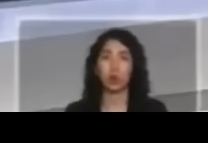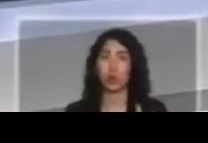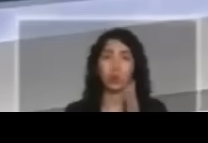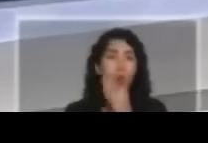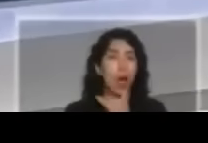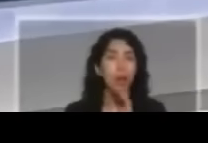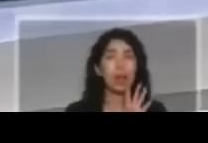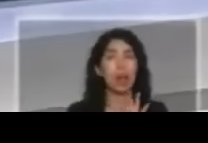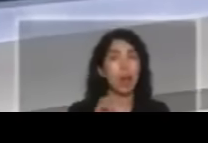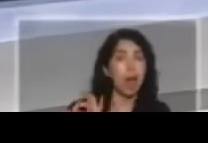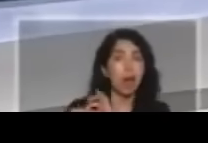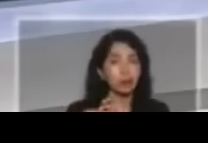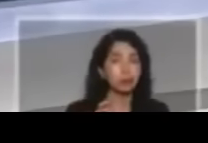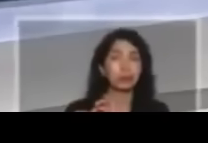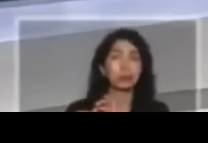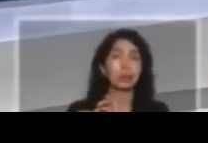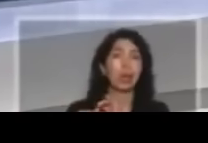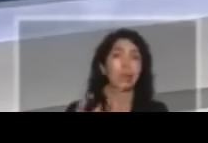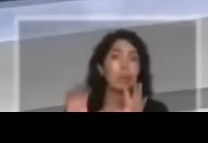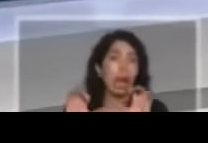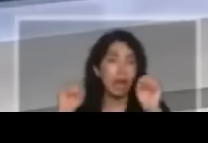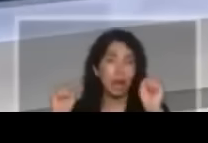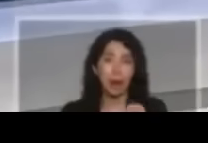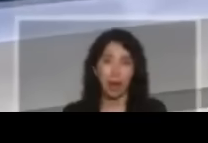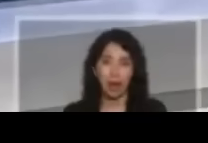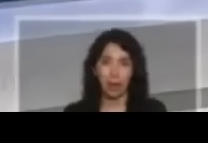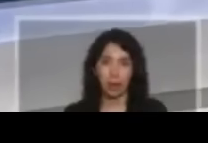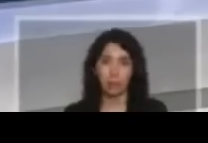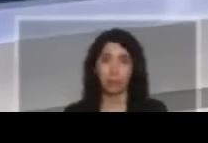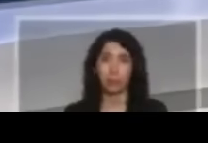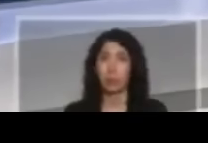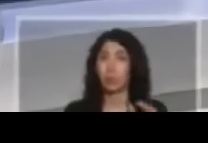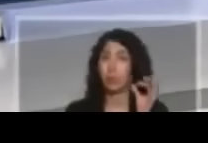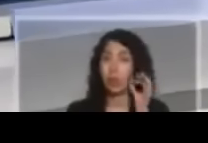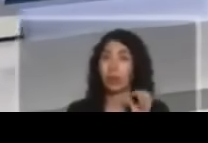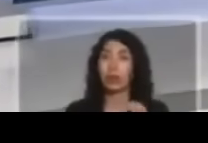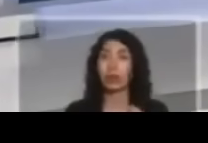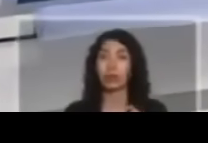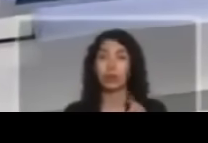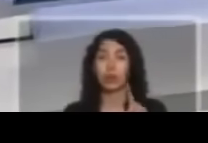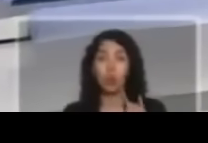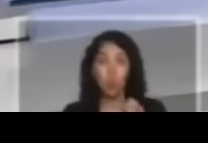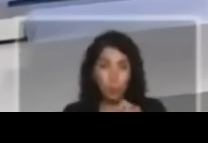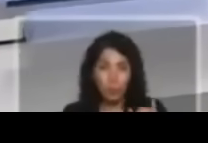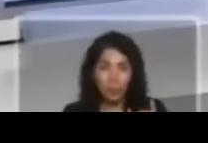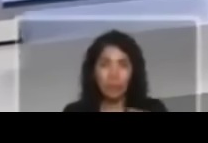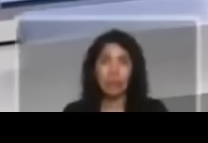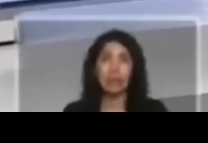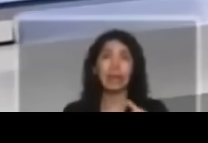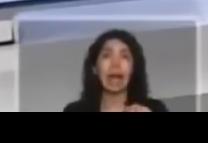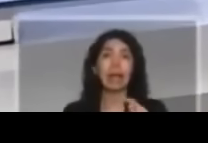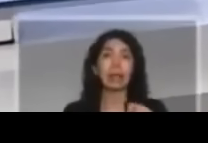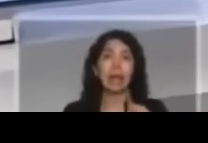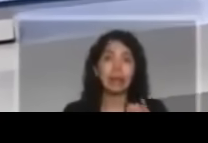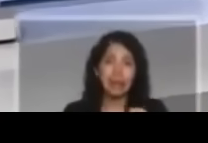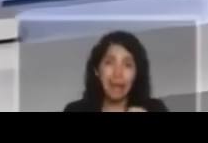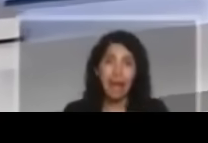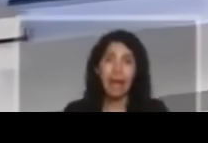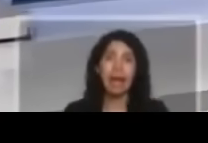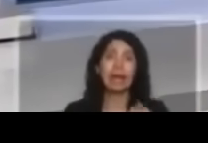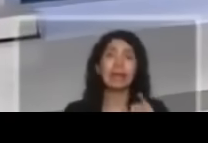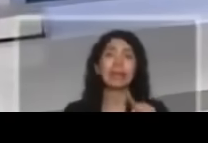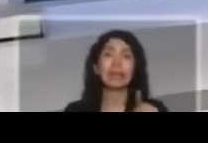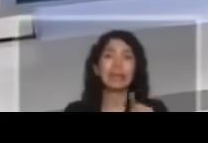lo negado en su renuncia y hay que decir solo para marcar ella Catalina dice y me queda y Ricardo lillo son tres